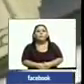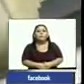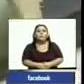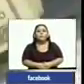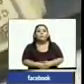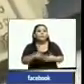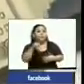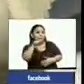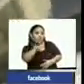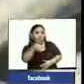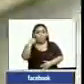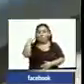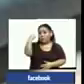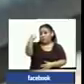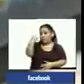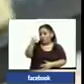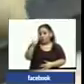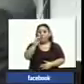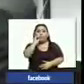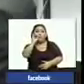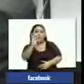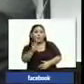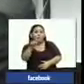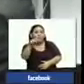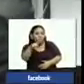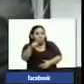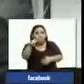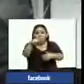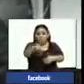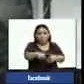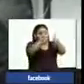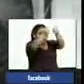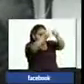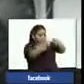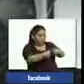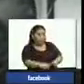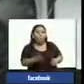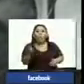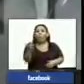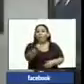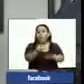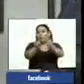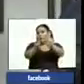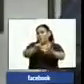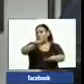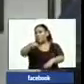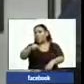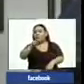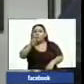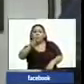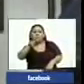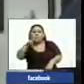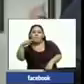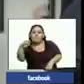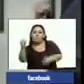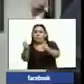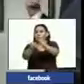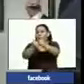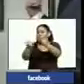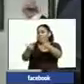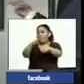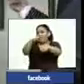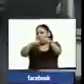Es importante también destacar que este presupuesto asciende a 6.426 millones de dólares